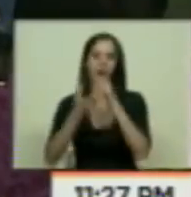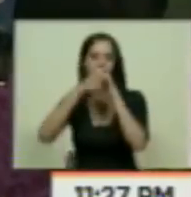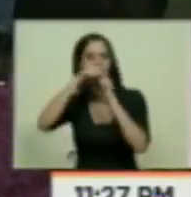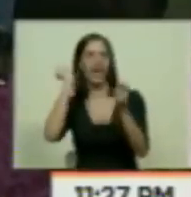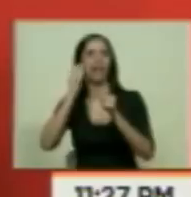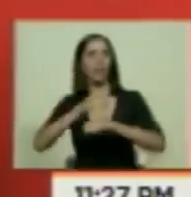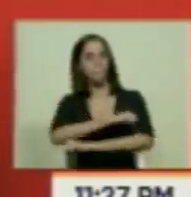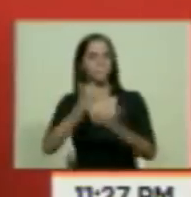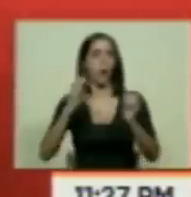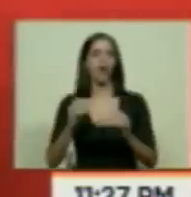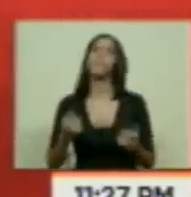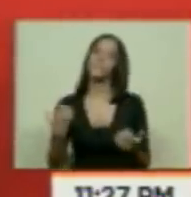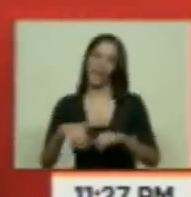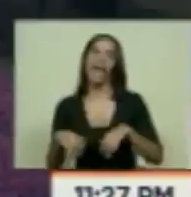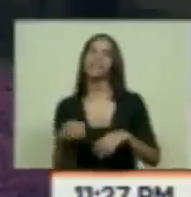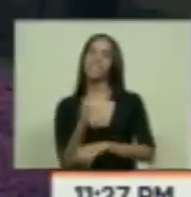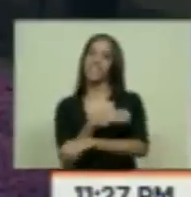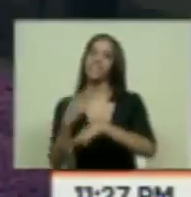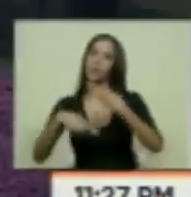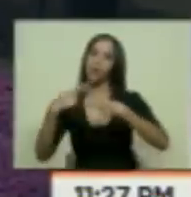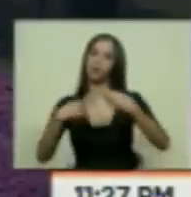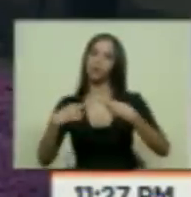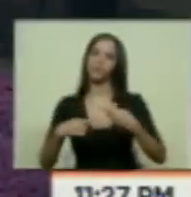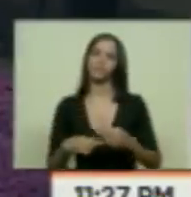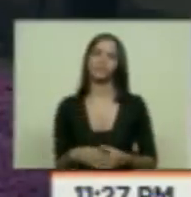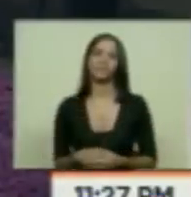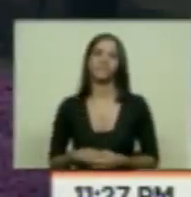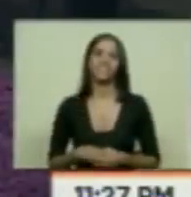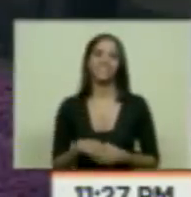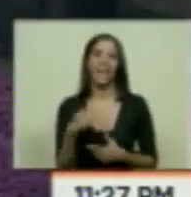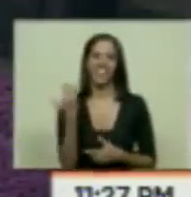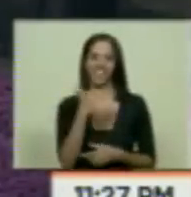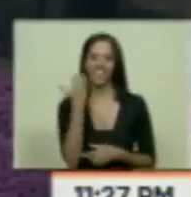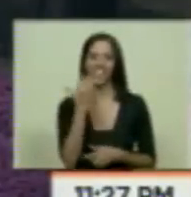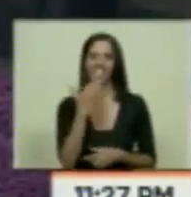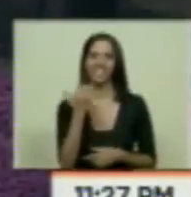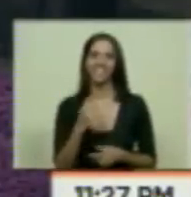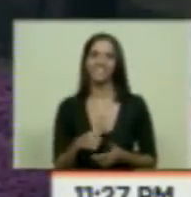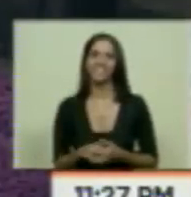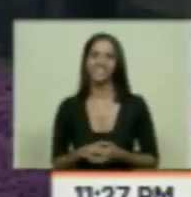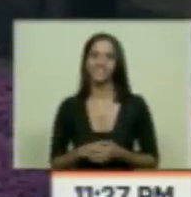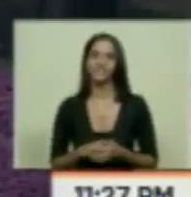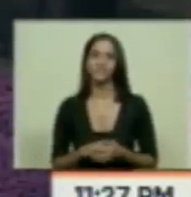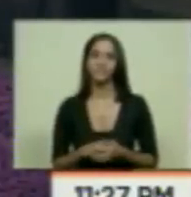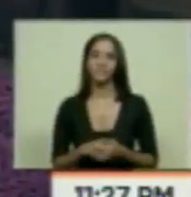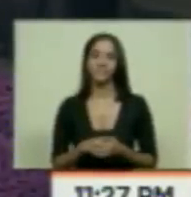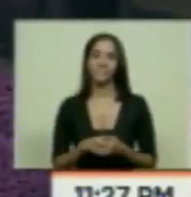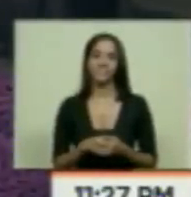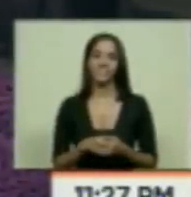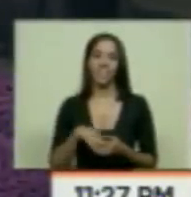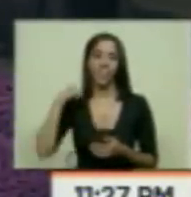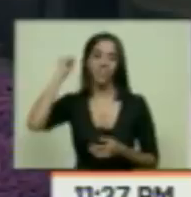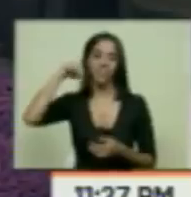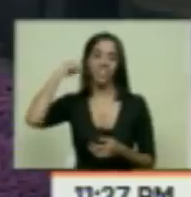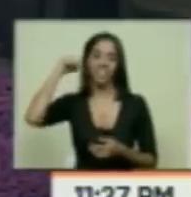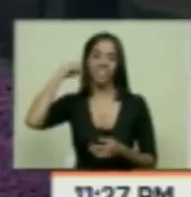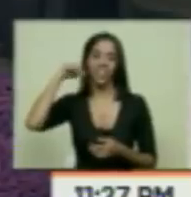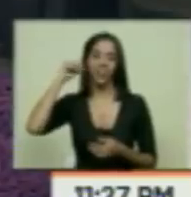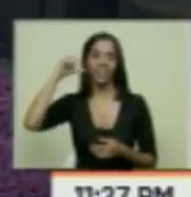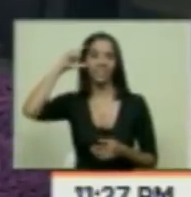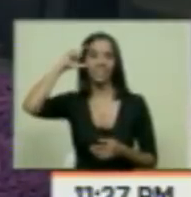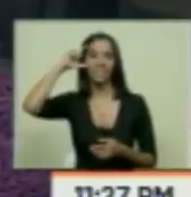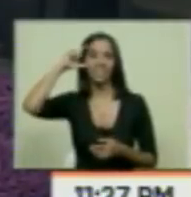candela, este es más de izquierda. ¿Tenemos miedo? No tenemos miedo. Video número 30, el video del Día de